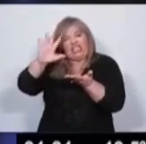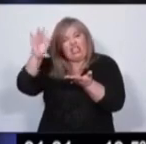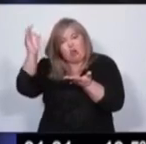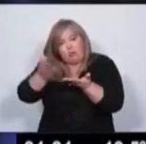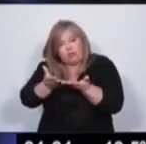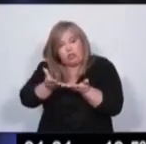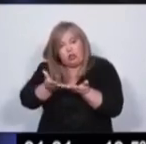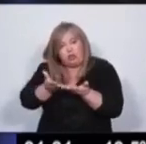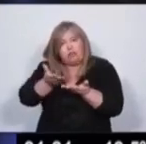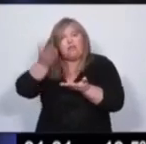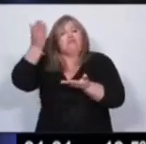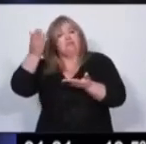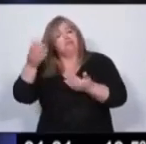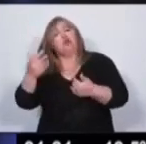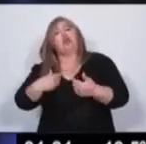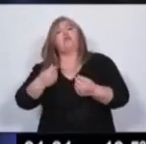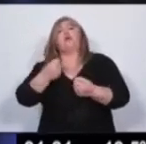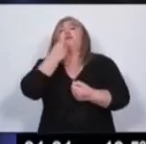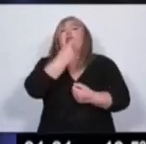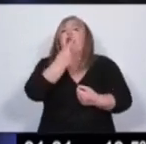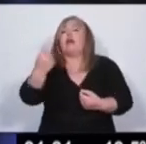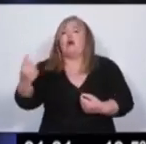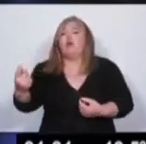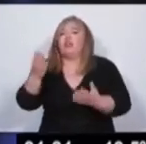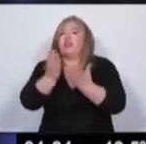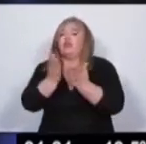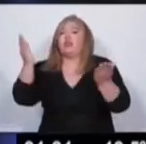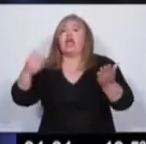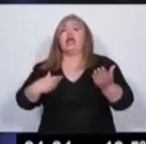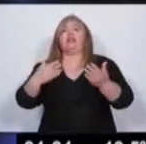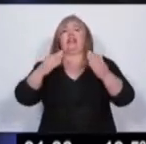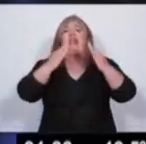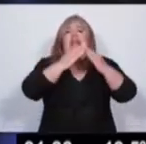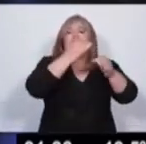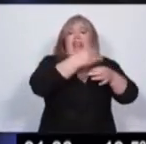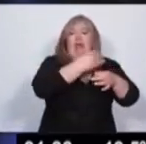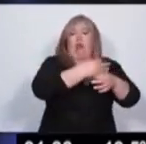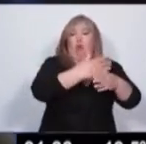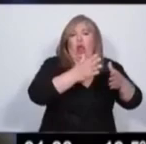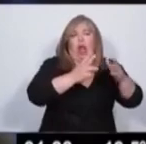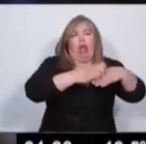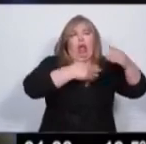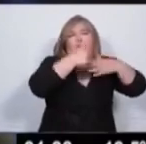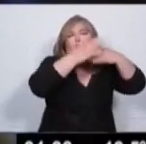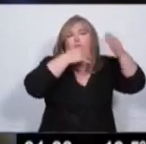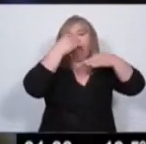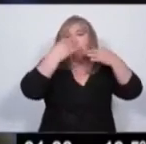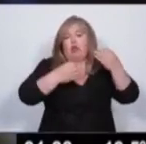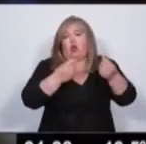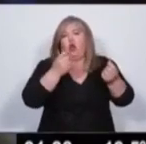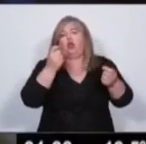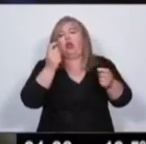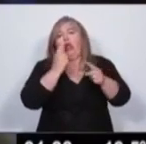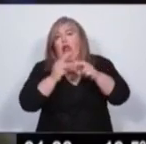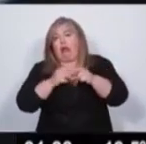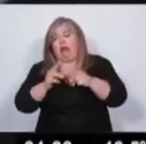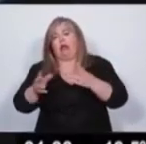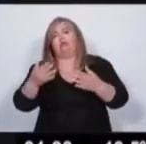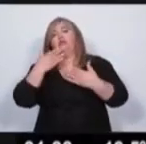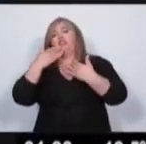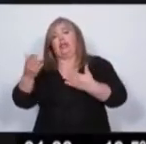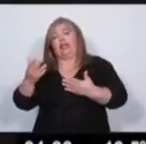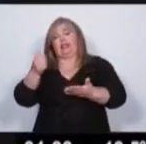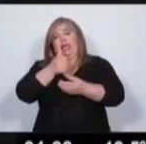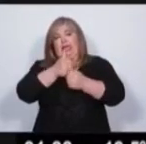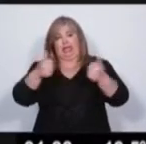la inversión Estatal por estudiantes la inversión en infraestructura recomponer Los sueldos docentes Gracias candidato turno de